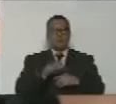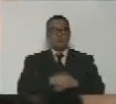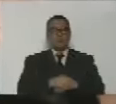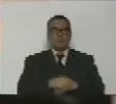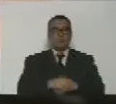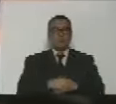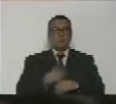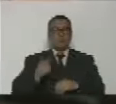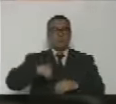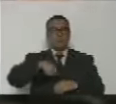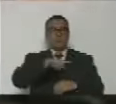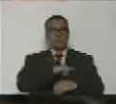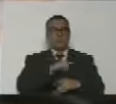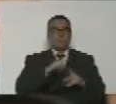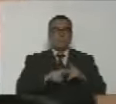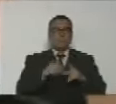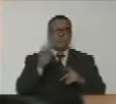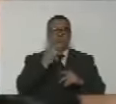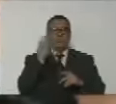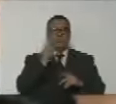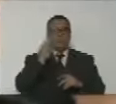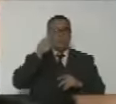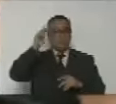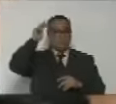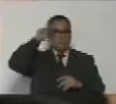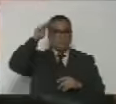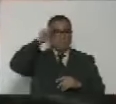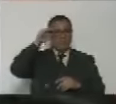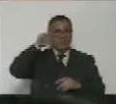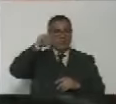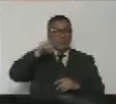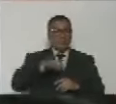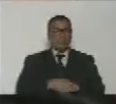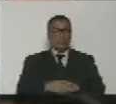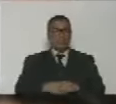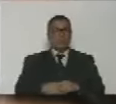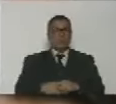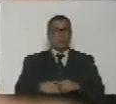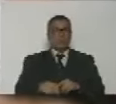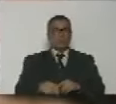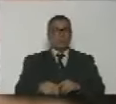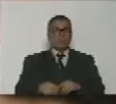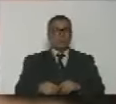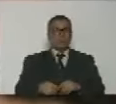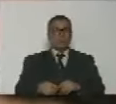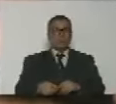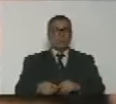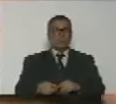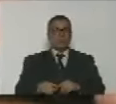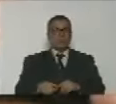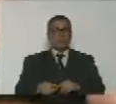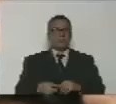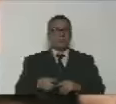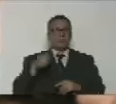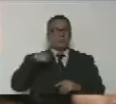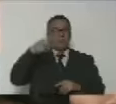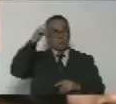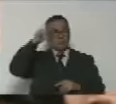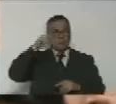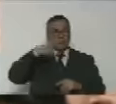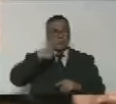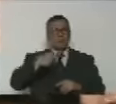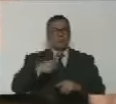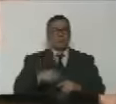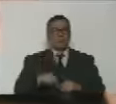me tropecé con una joven maestra, quien estaba en lo que usted es psiquiatra, yo no, pero